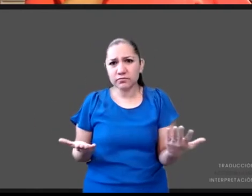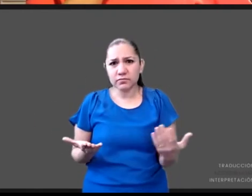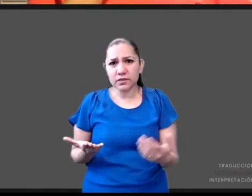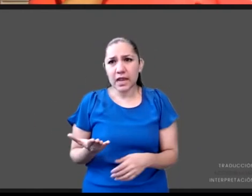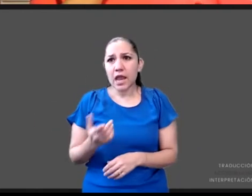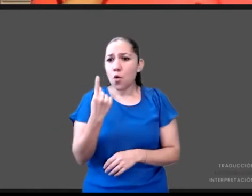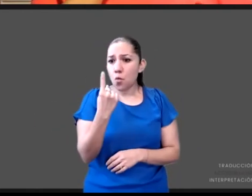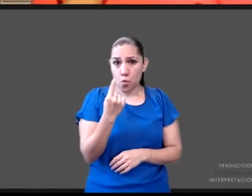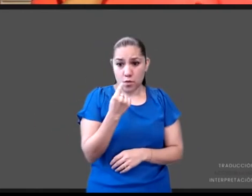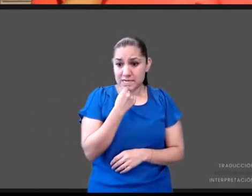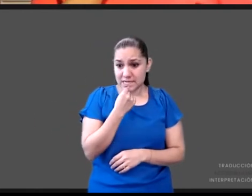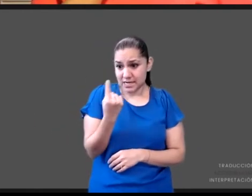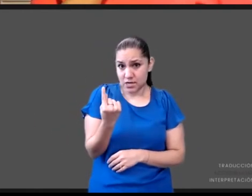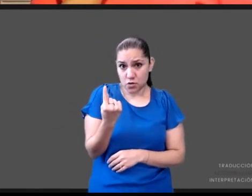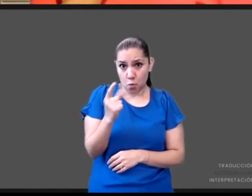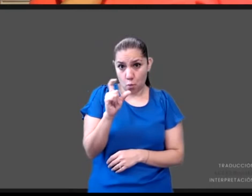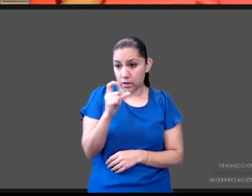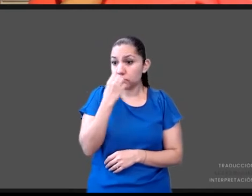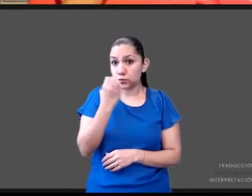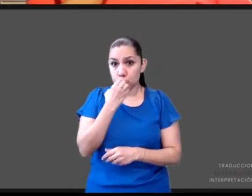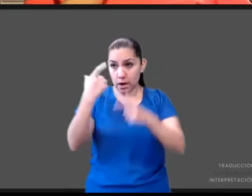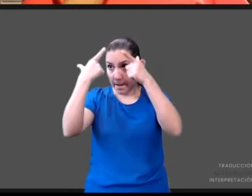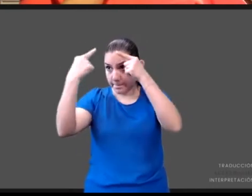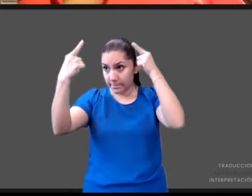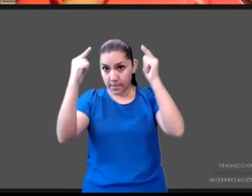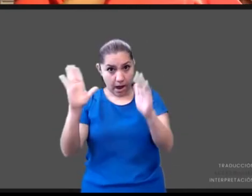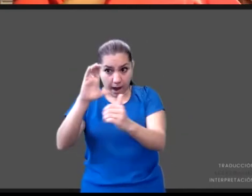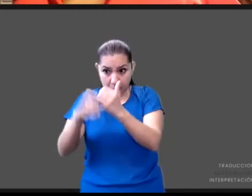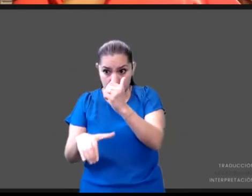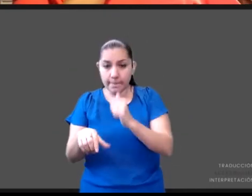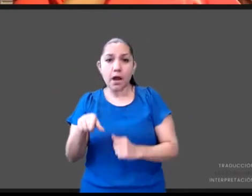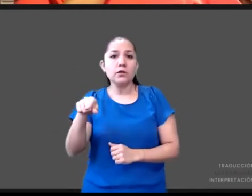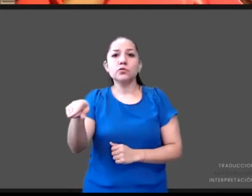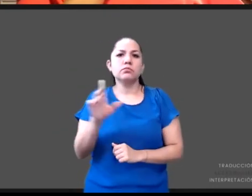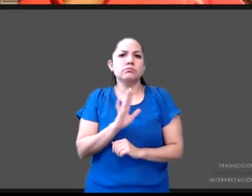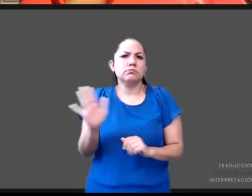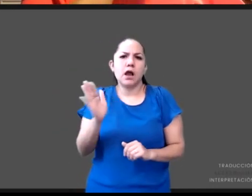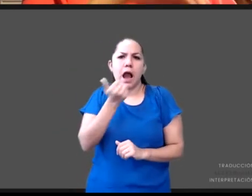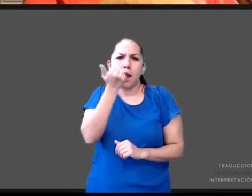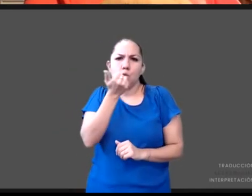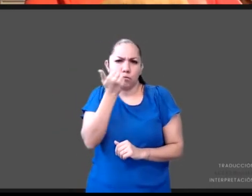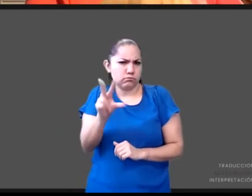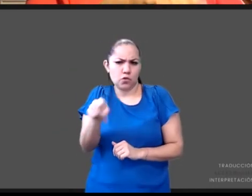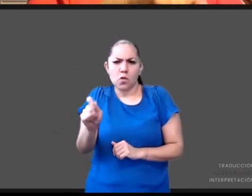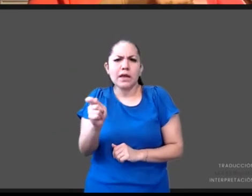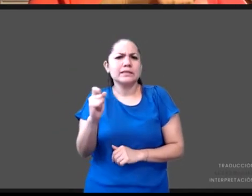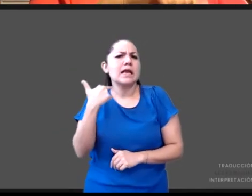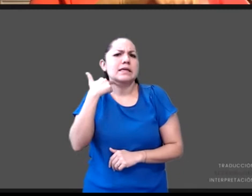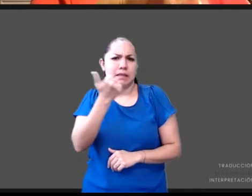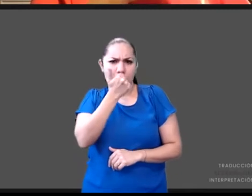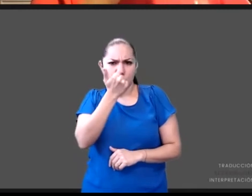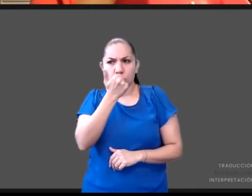Pues ya no es alumno. Entonces, la autoridad educativa deja de tener responsabilidad con él. Ya lo vacuné, ya no es